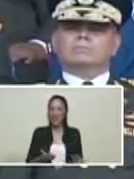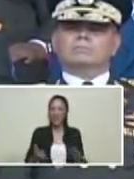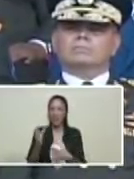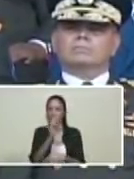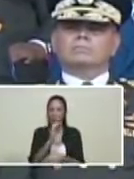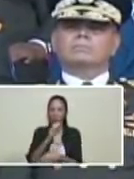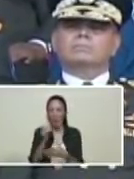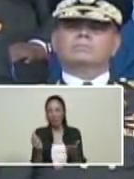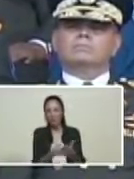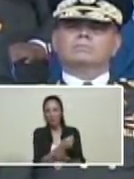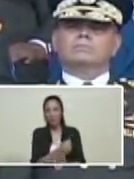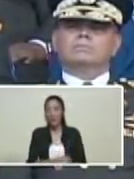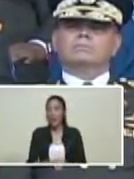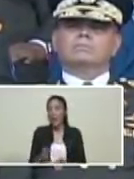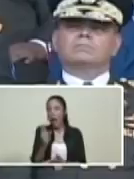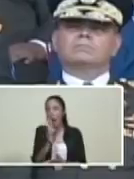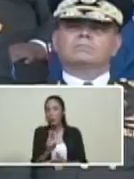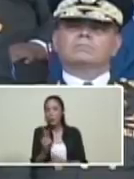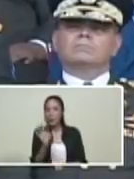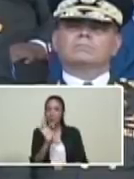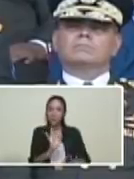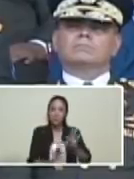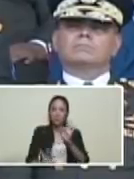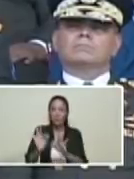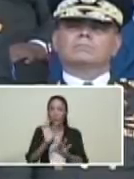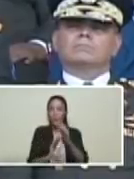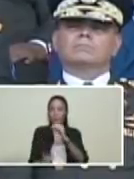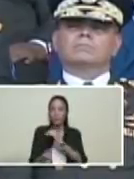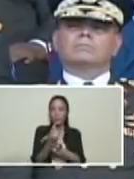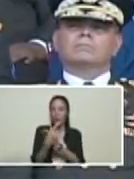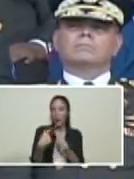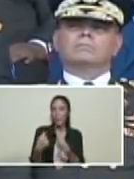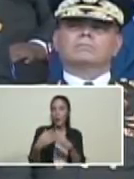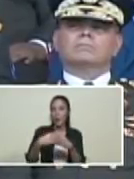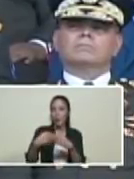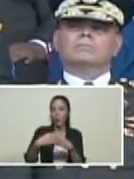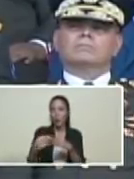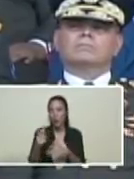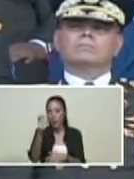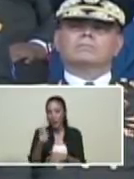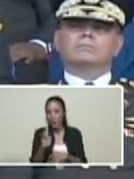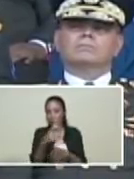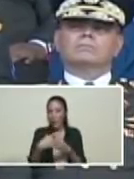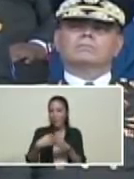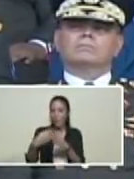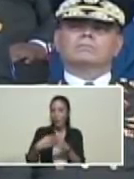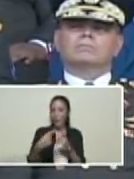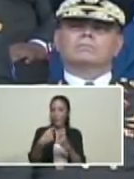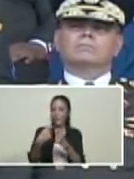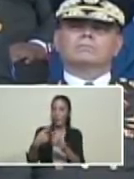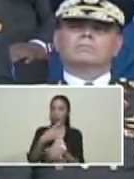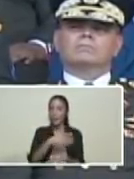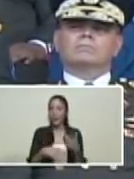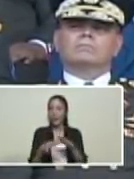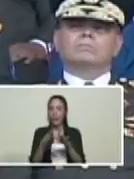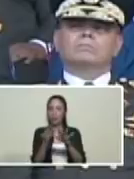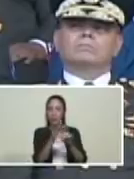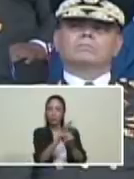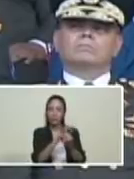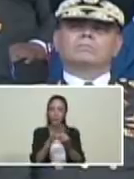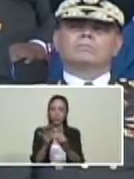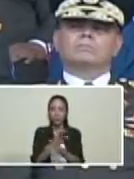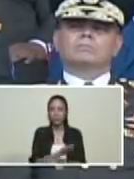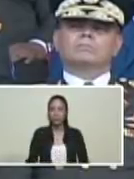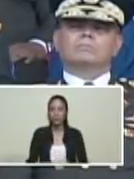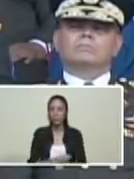que utiliza traidores con dólares y estamos ya hemos capturado sus principales cabecillas y